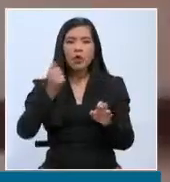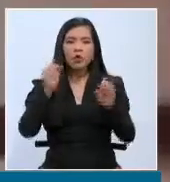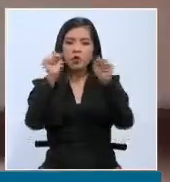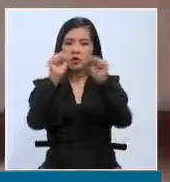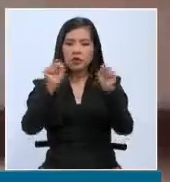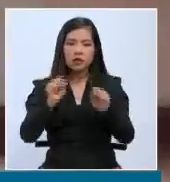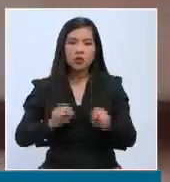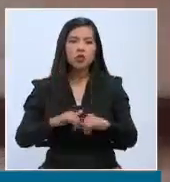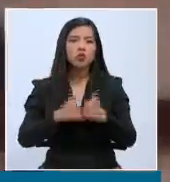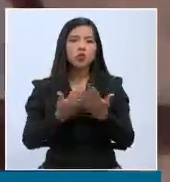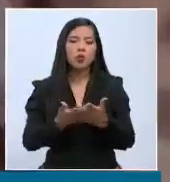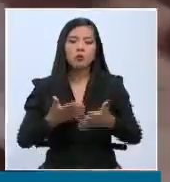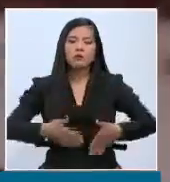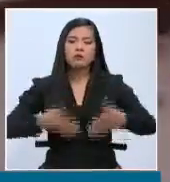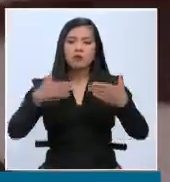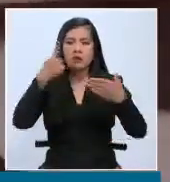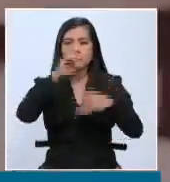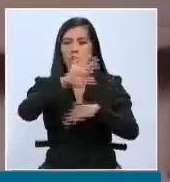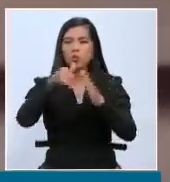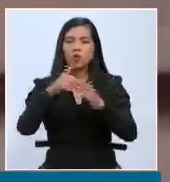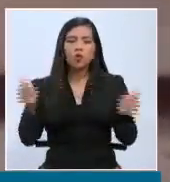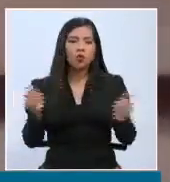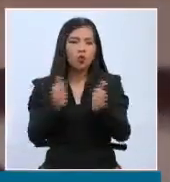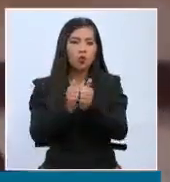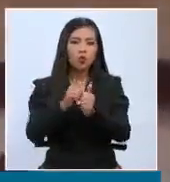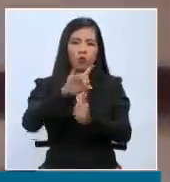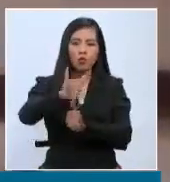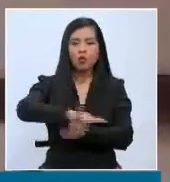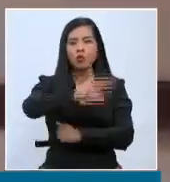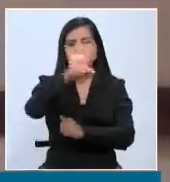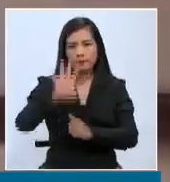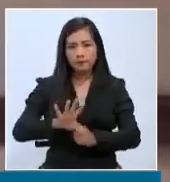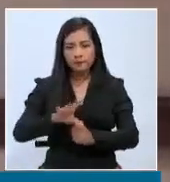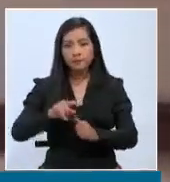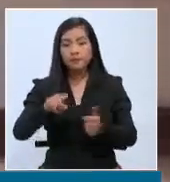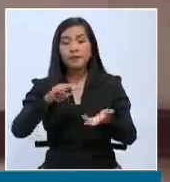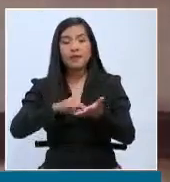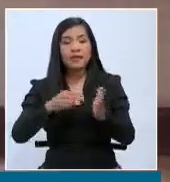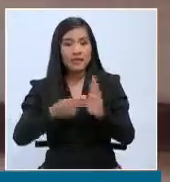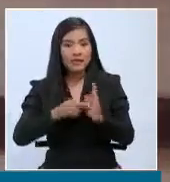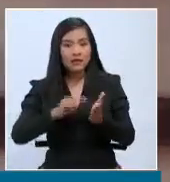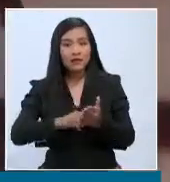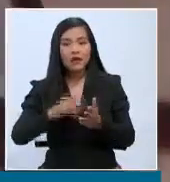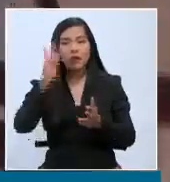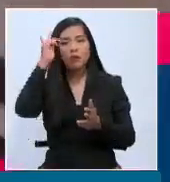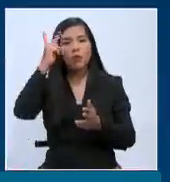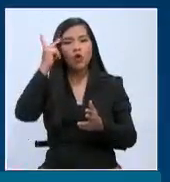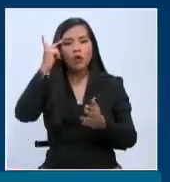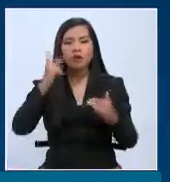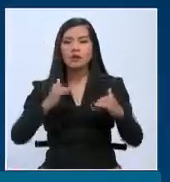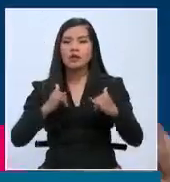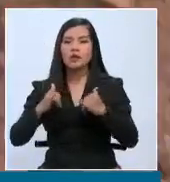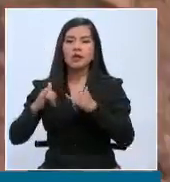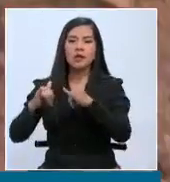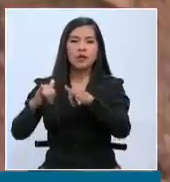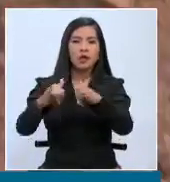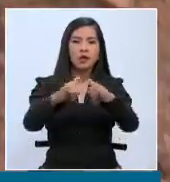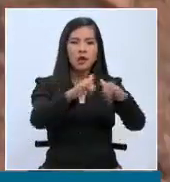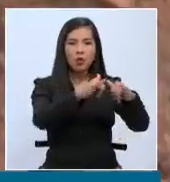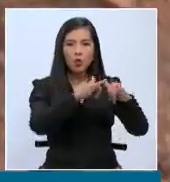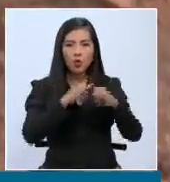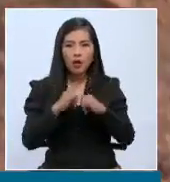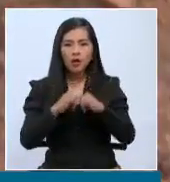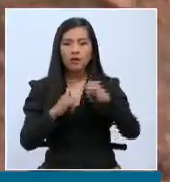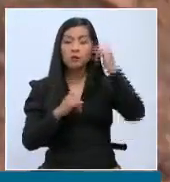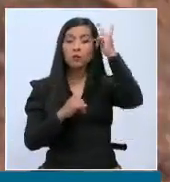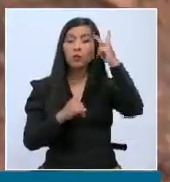condiciones de vida para el conjunto de los bolivianos. Y esto pues implica una política de igualdad, una política